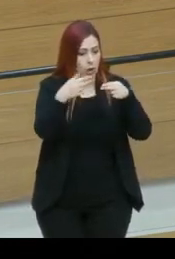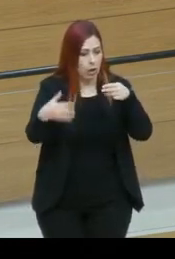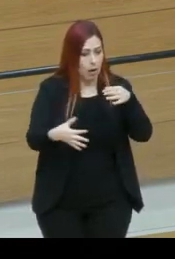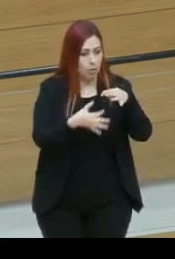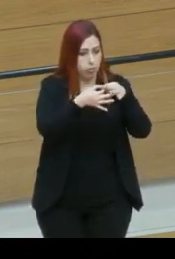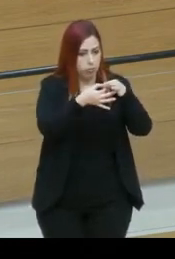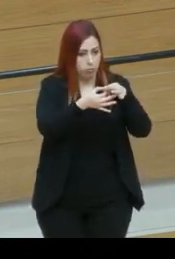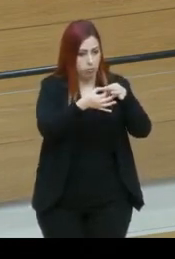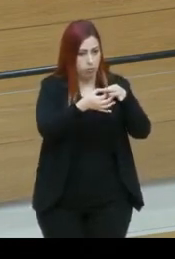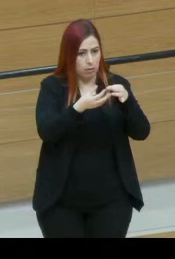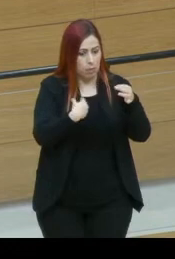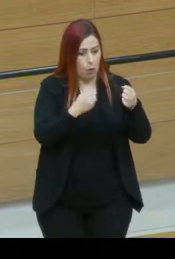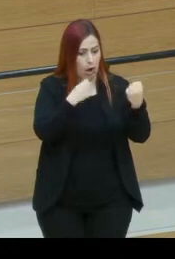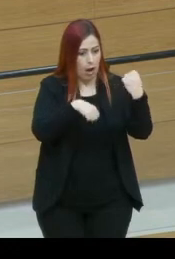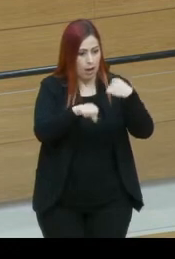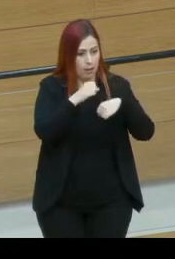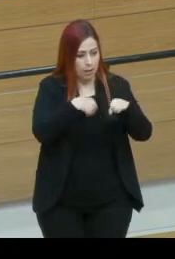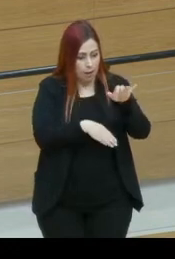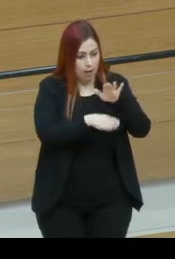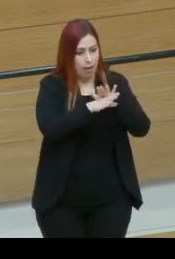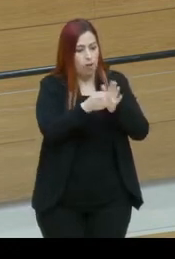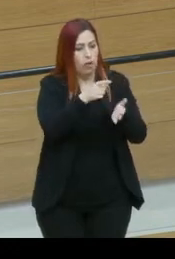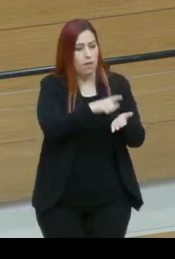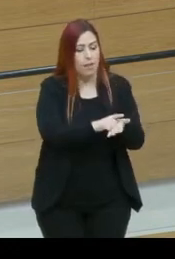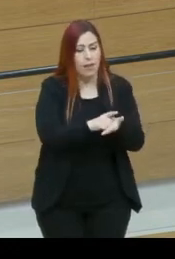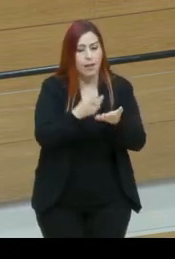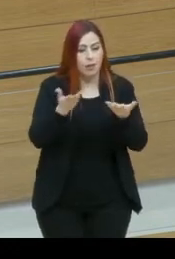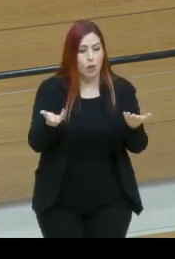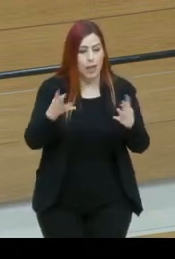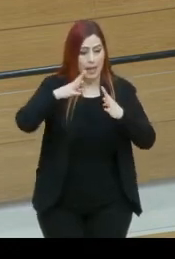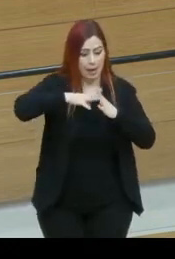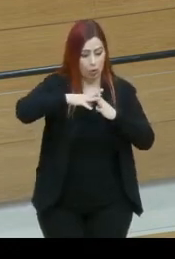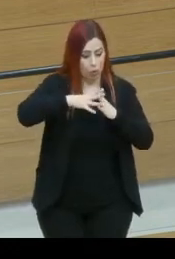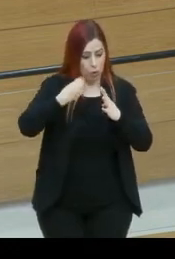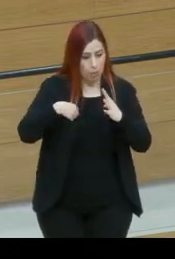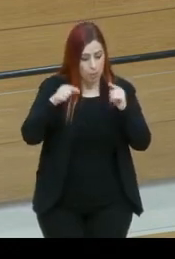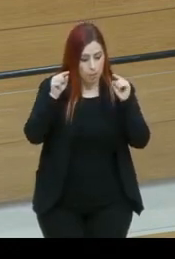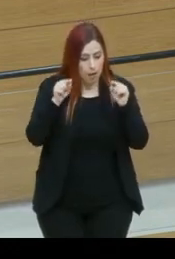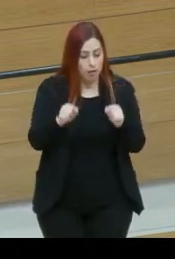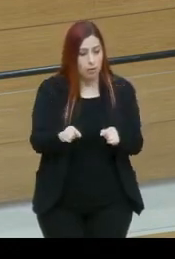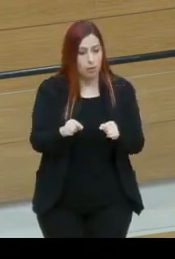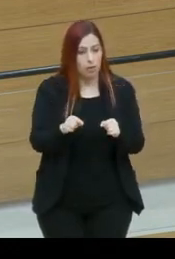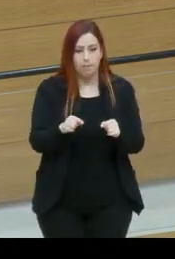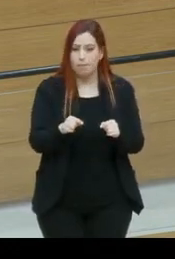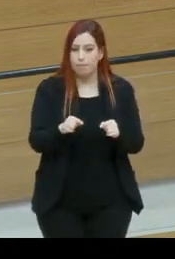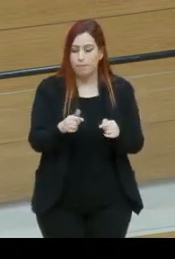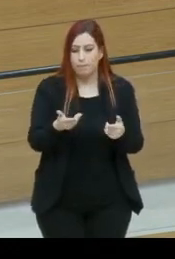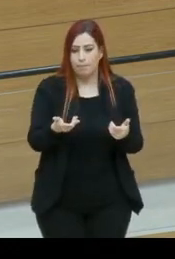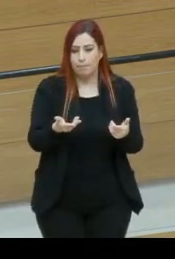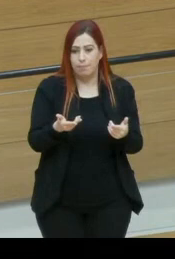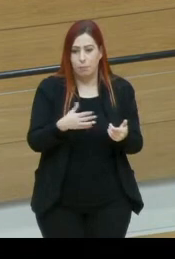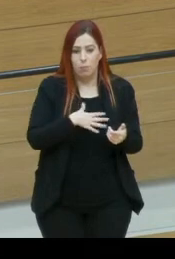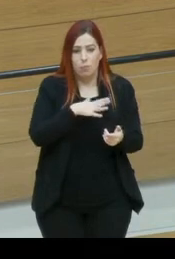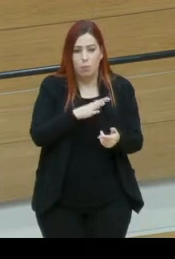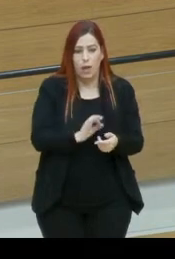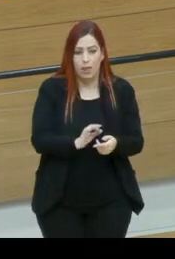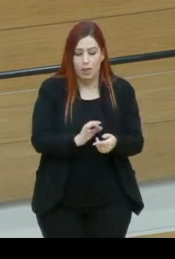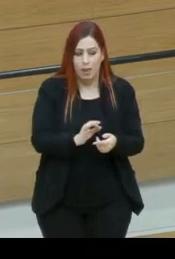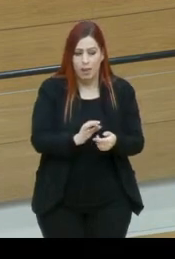y recupere esa actividad, la estructura de ese aminoazúcar a lo mejor no